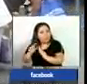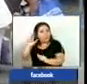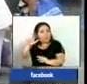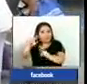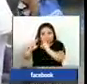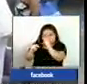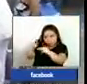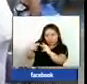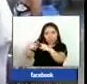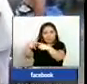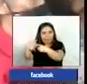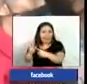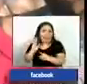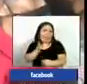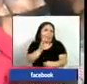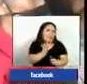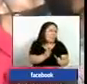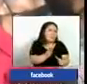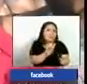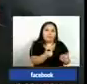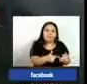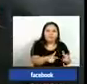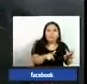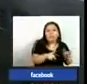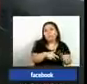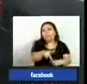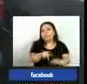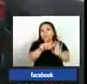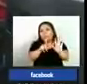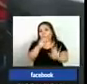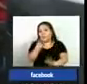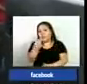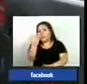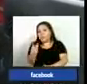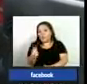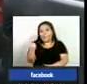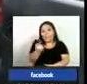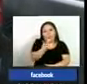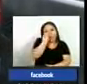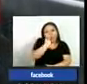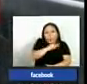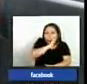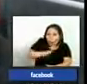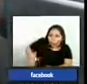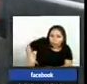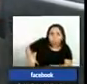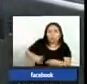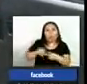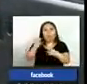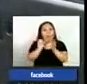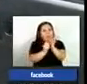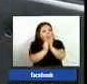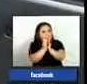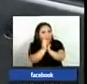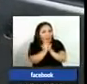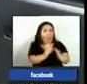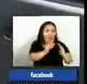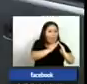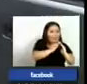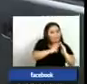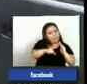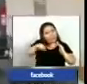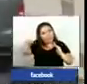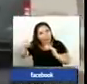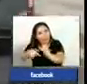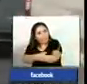transporte gratis por más de 60 días para pacientes de hemodiálisis pacientes de quimioterapia de los hospitales hasta sus casas